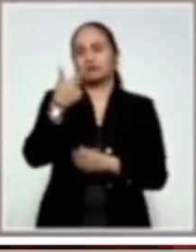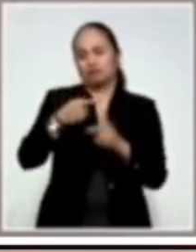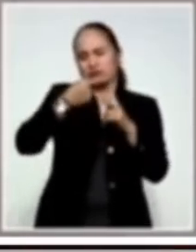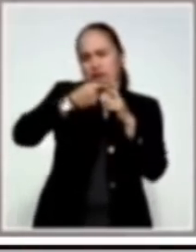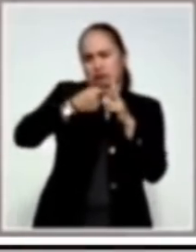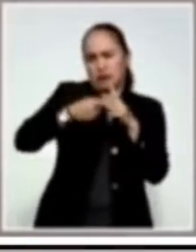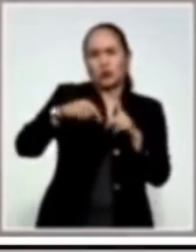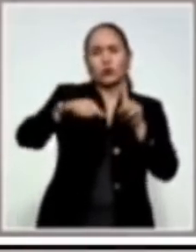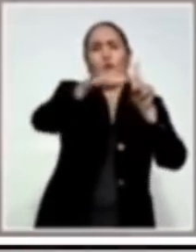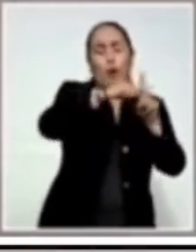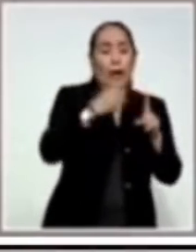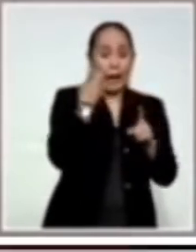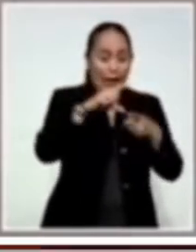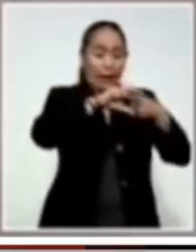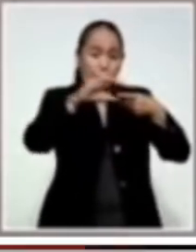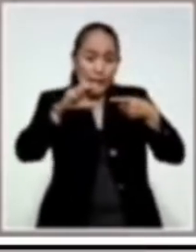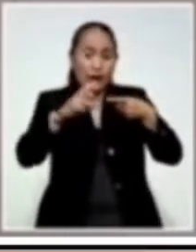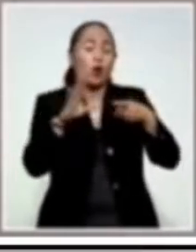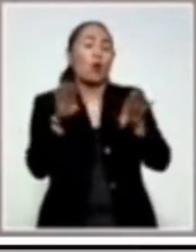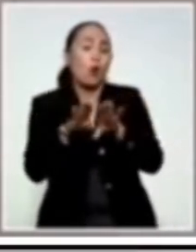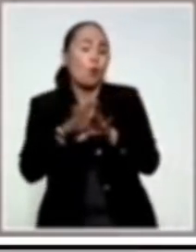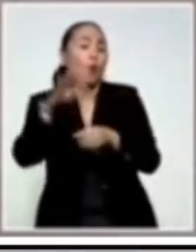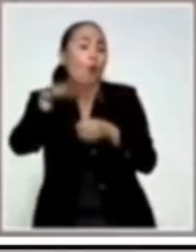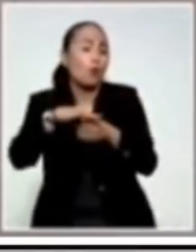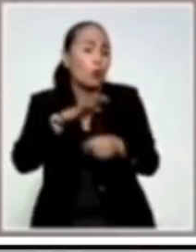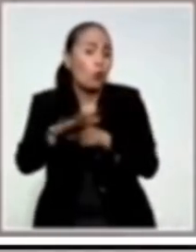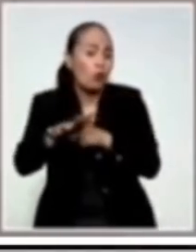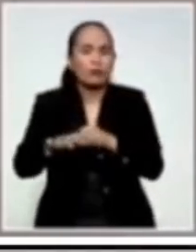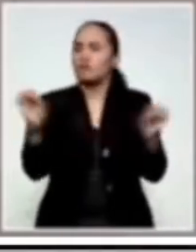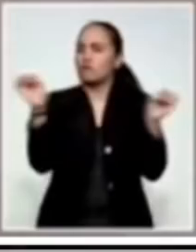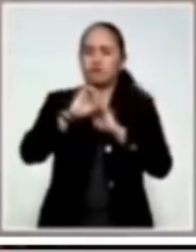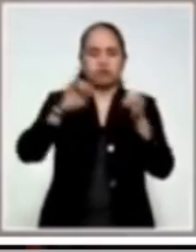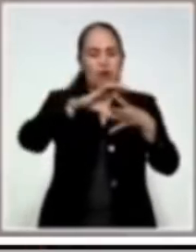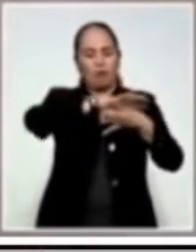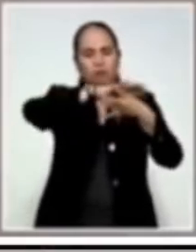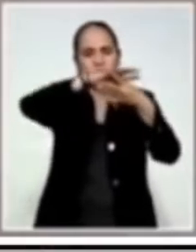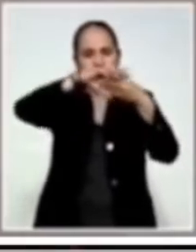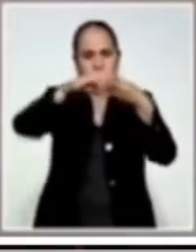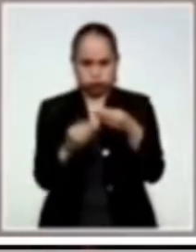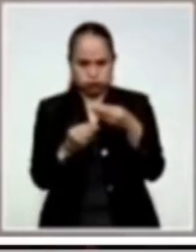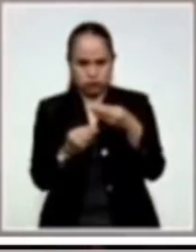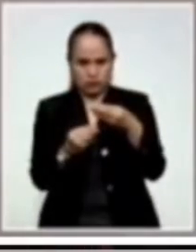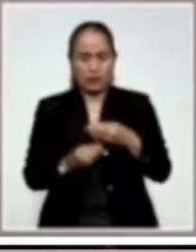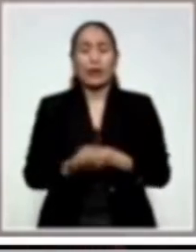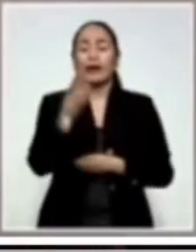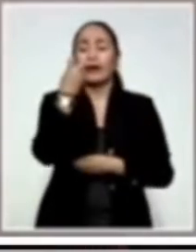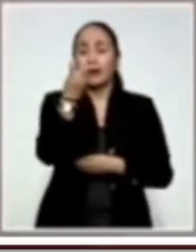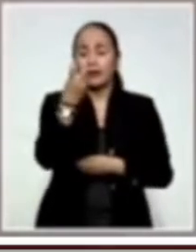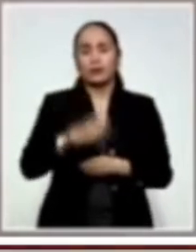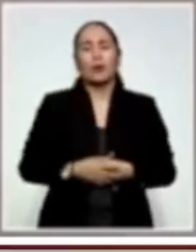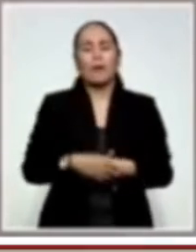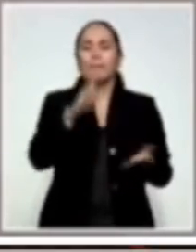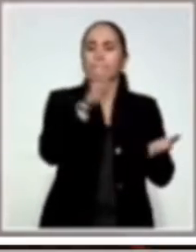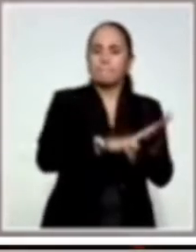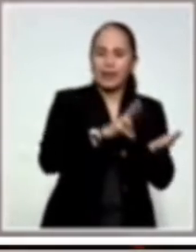La pregunta no era en este apartado cómo votan. No, sin apartados. Porque de esto depende la